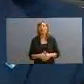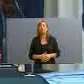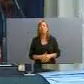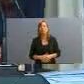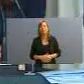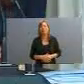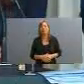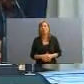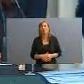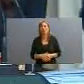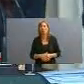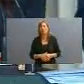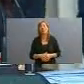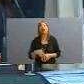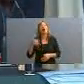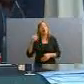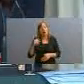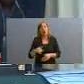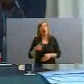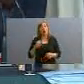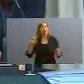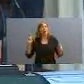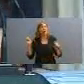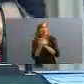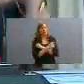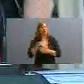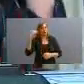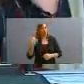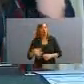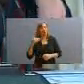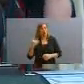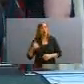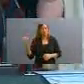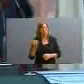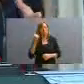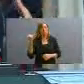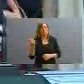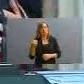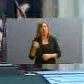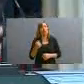Esto ha significado una reforma importante porque